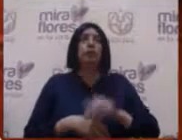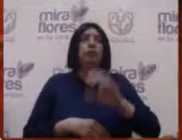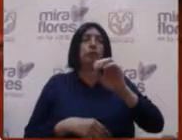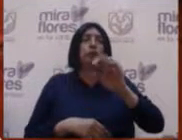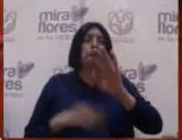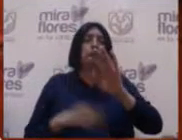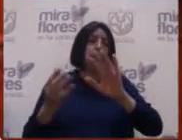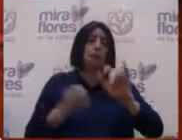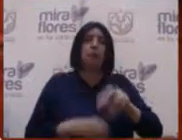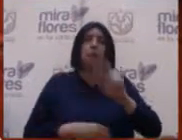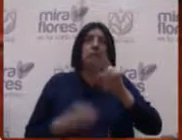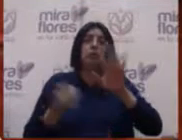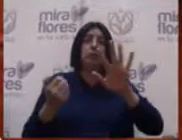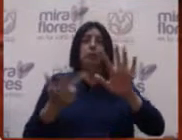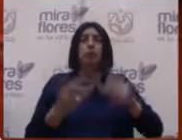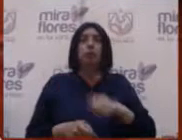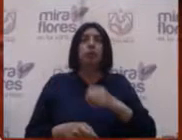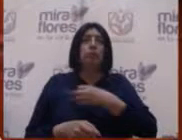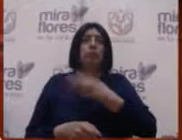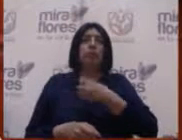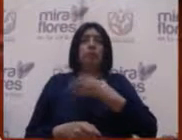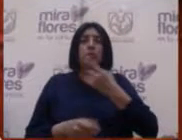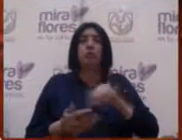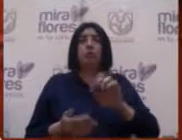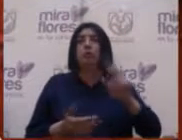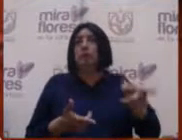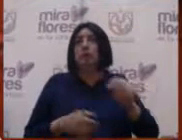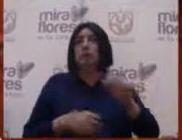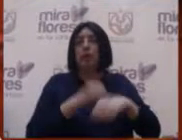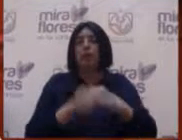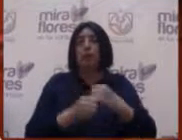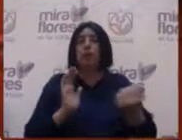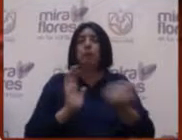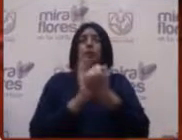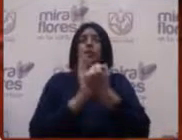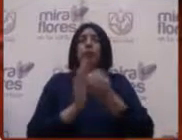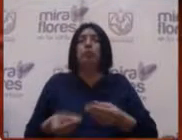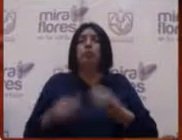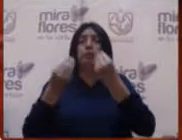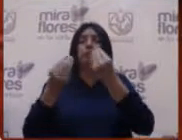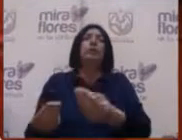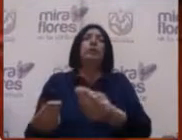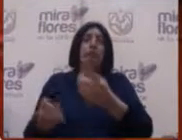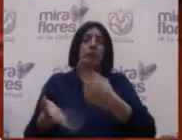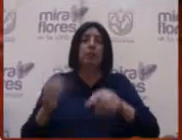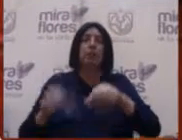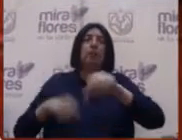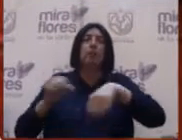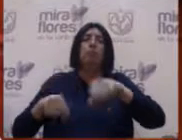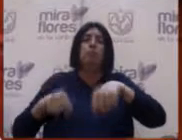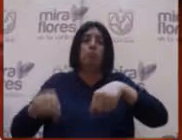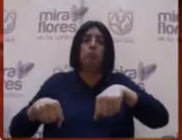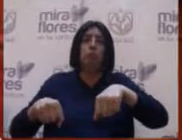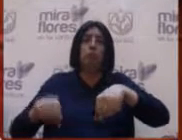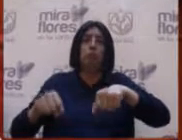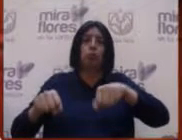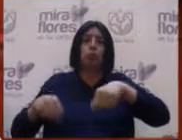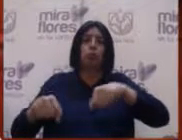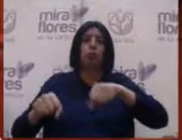045-2015 de fecha 28 de mayo de ese mismo año, con el cual se aprobó otorgar en donación la motocicleta de placa de rodaje